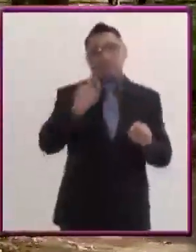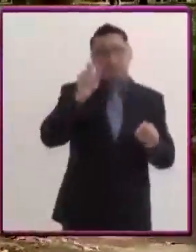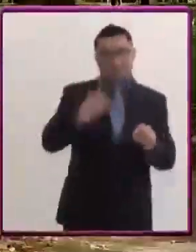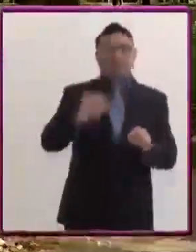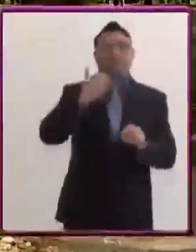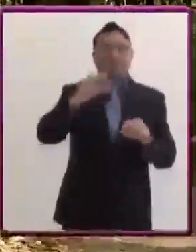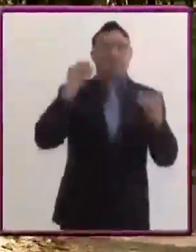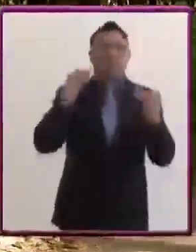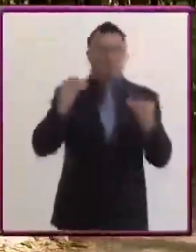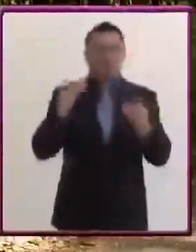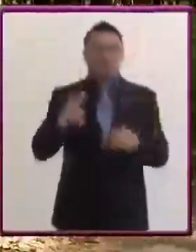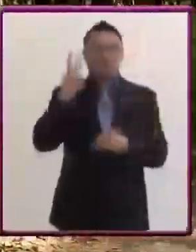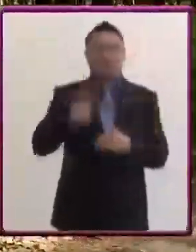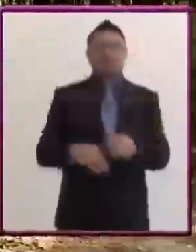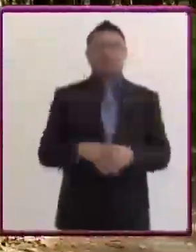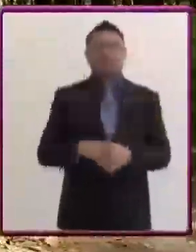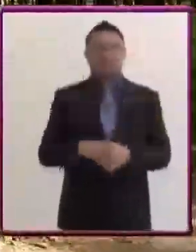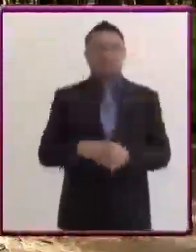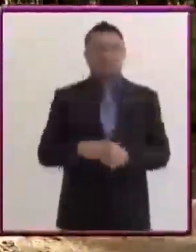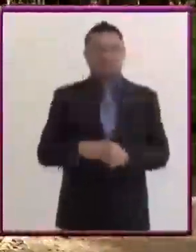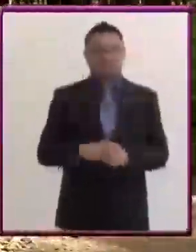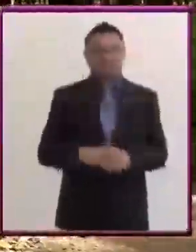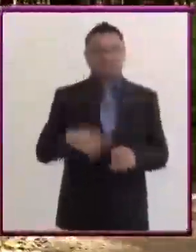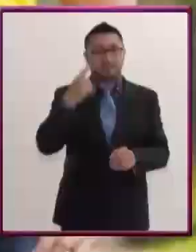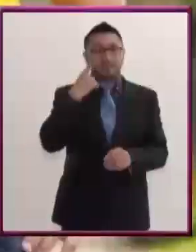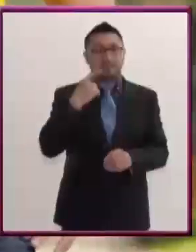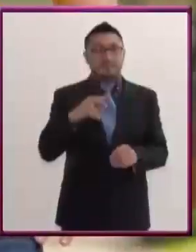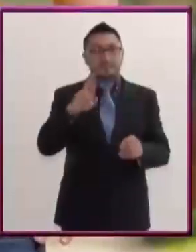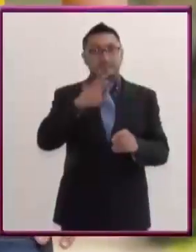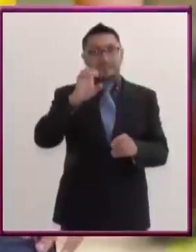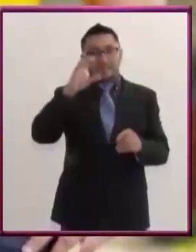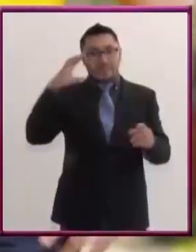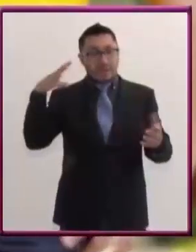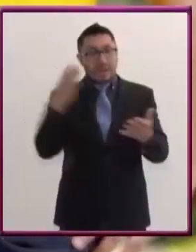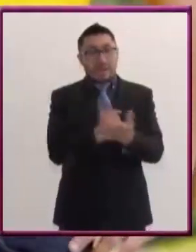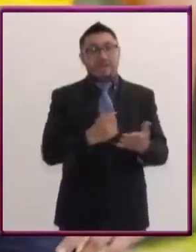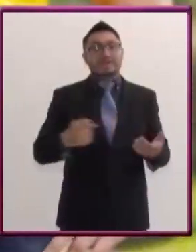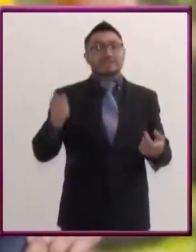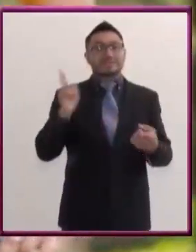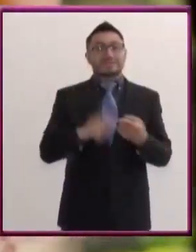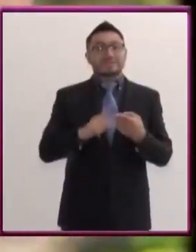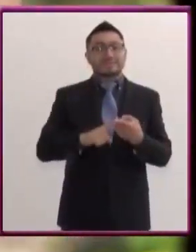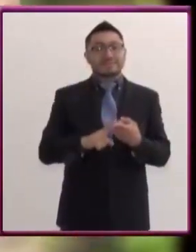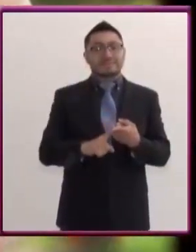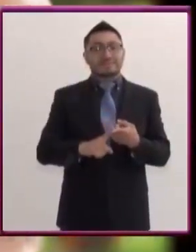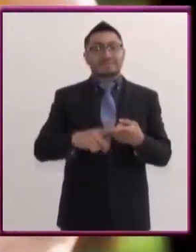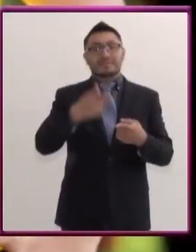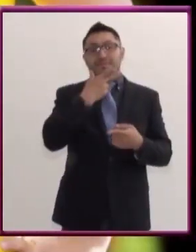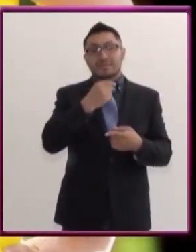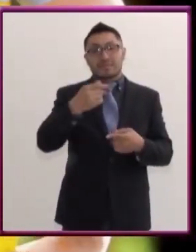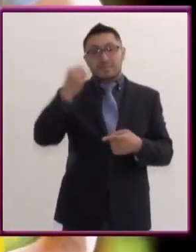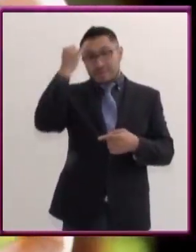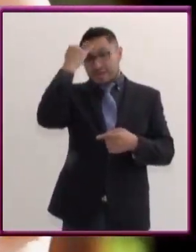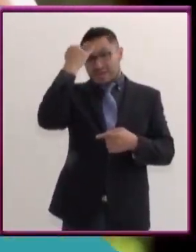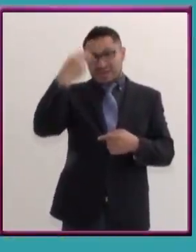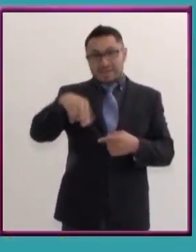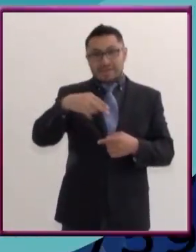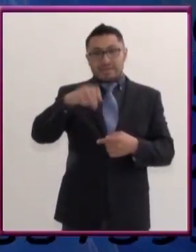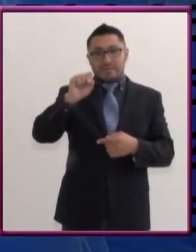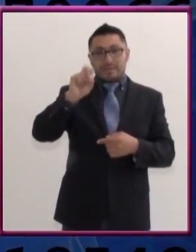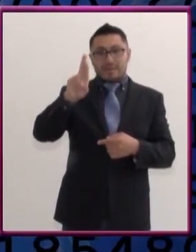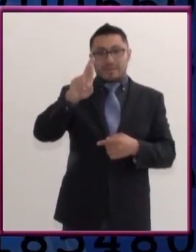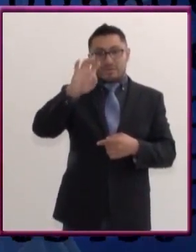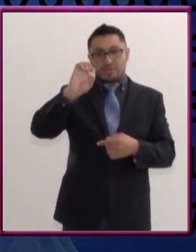20 dígitos sí son muchos, ¿eh? Y mira, el récord lo tiene, espera, lo anoté. A ver. Un hombre de India